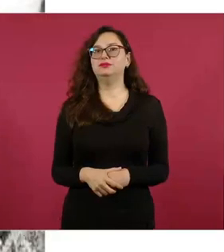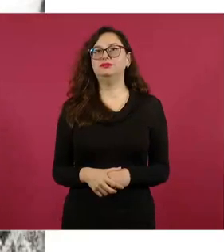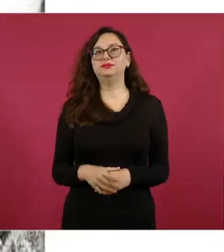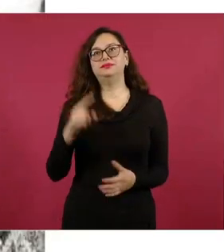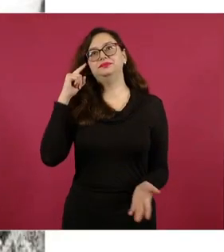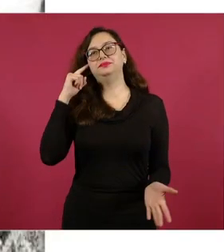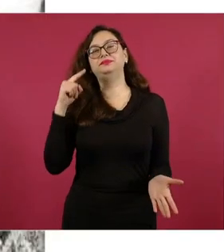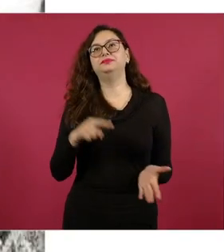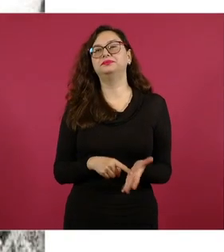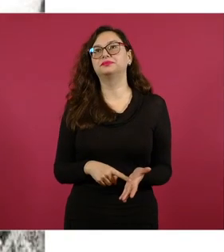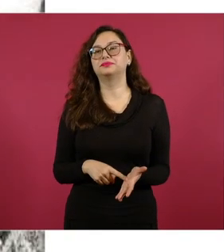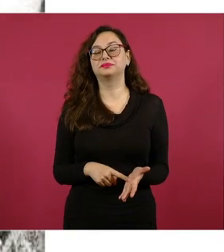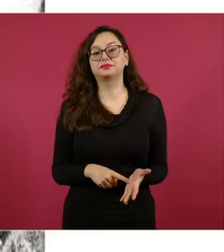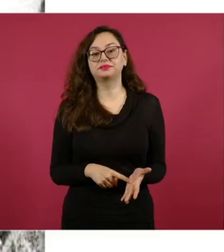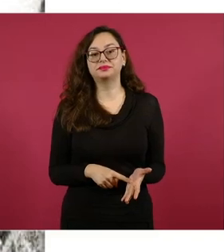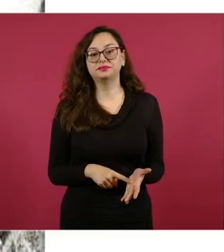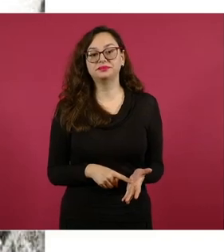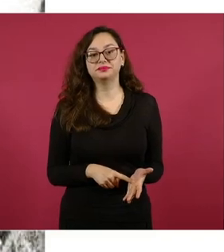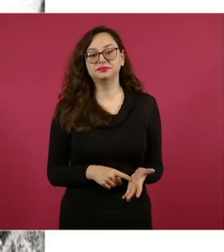creo que,